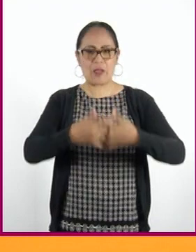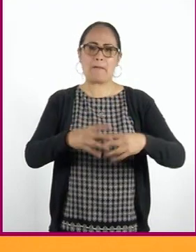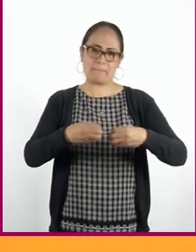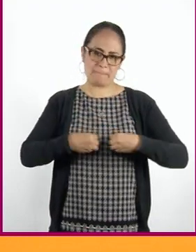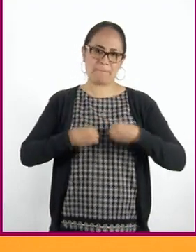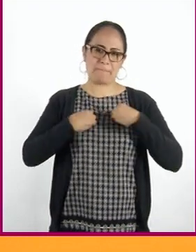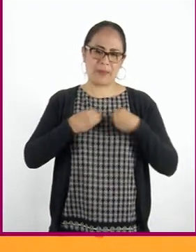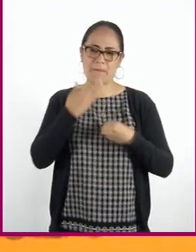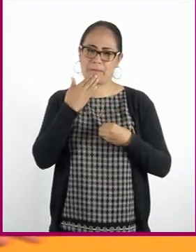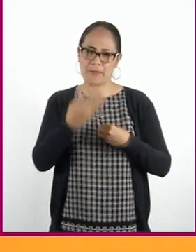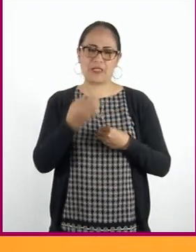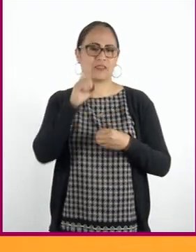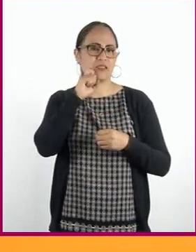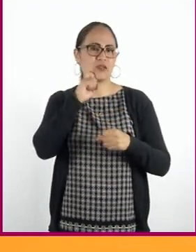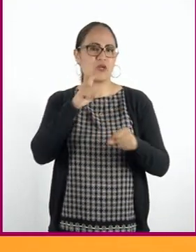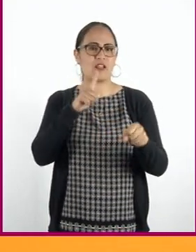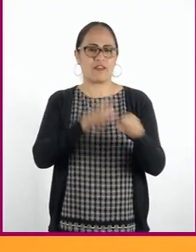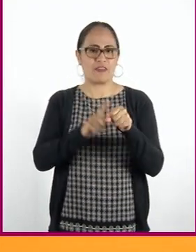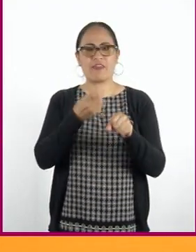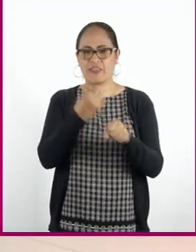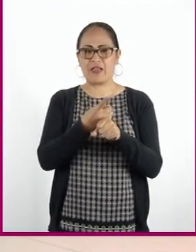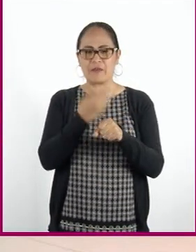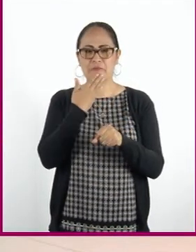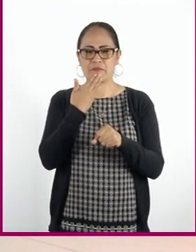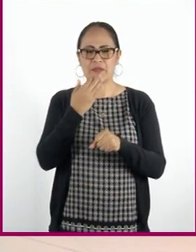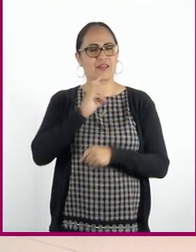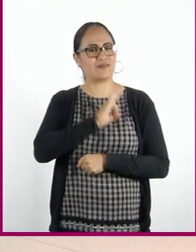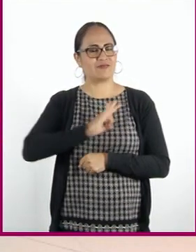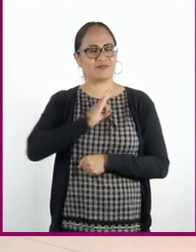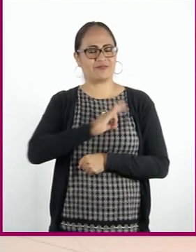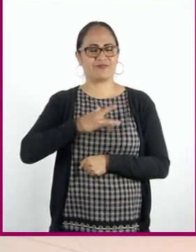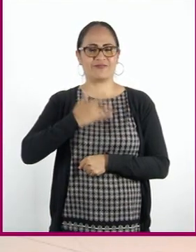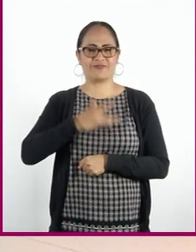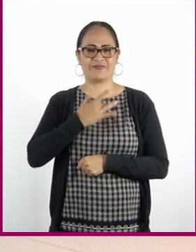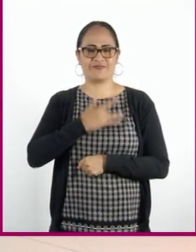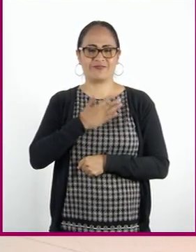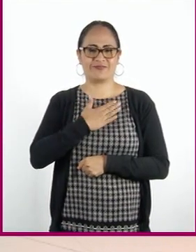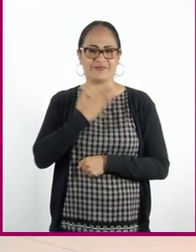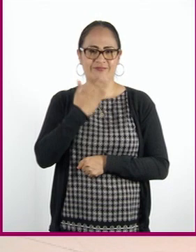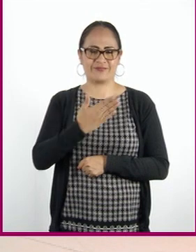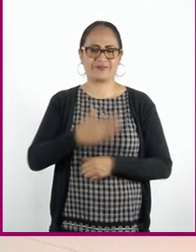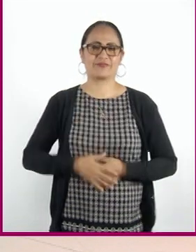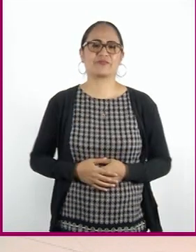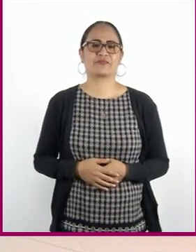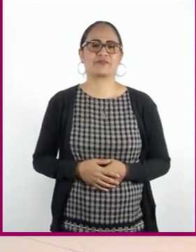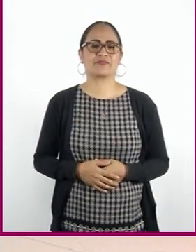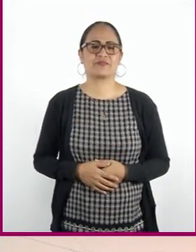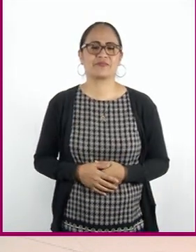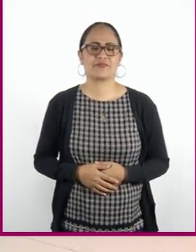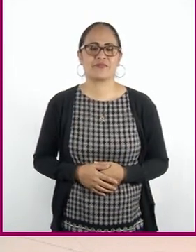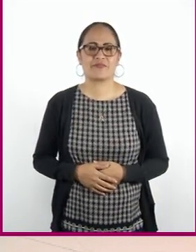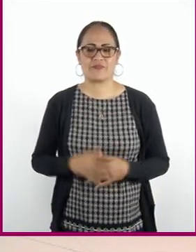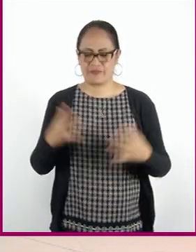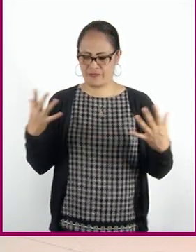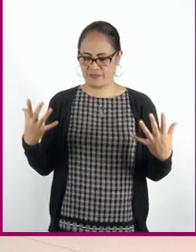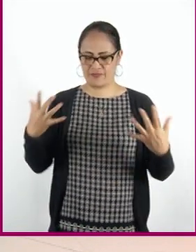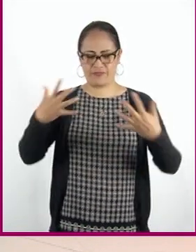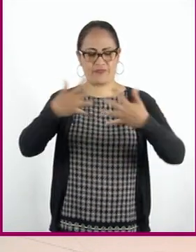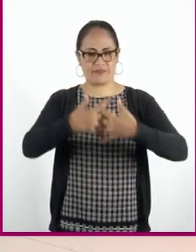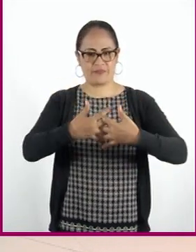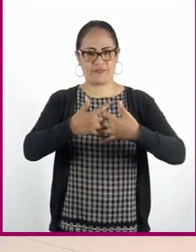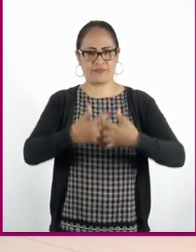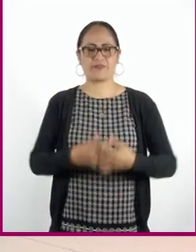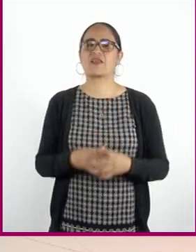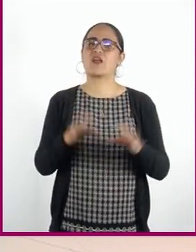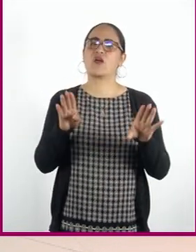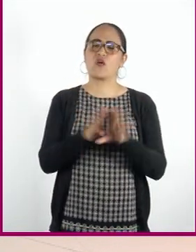una sexualidad plena y satisfactoria. Y un ejemplo de cómo nuestras diferencias son complementarias lo podemos encontrar